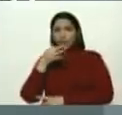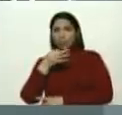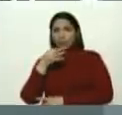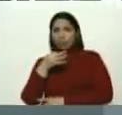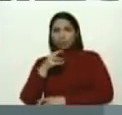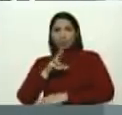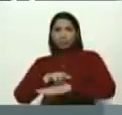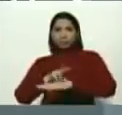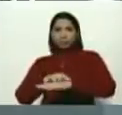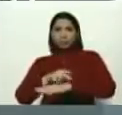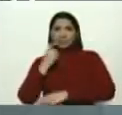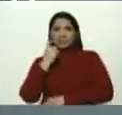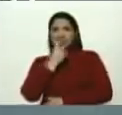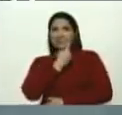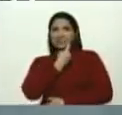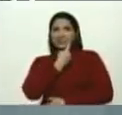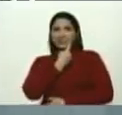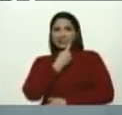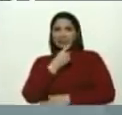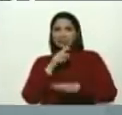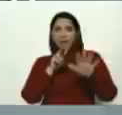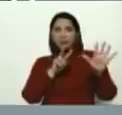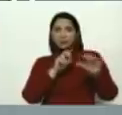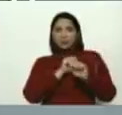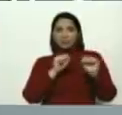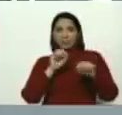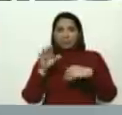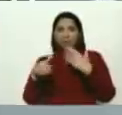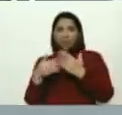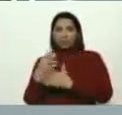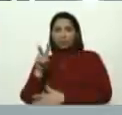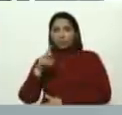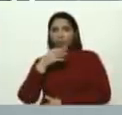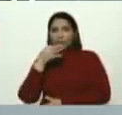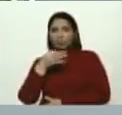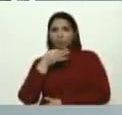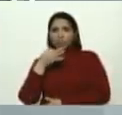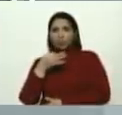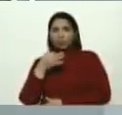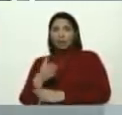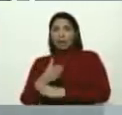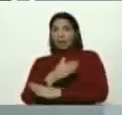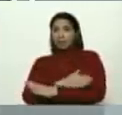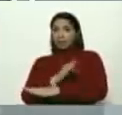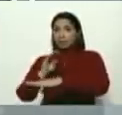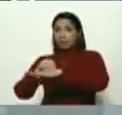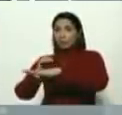los consultorios médicos odontológicos de 7 de la mañana a 2 de la tarde, previa cita,